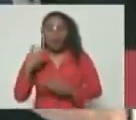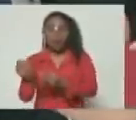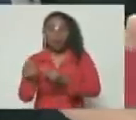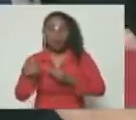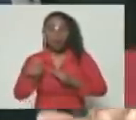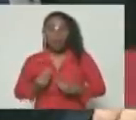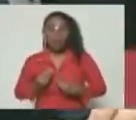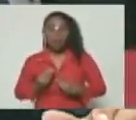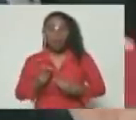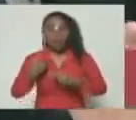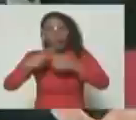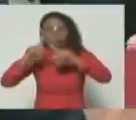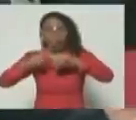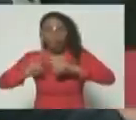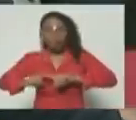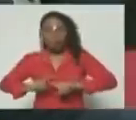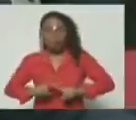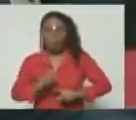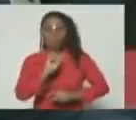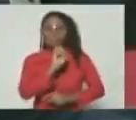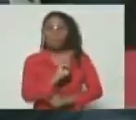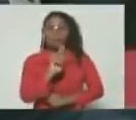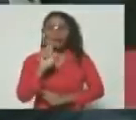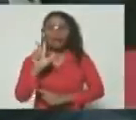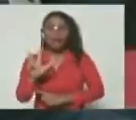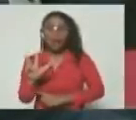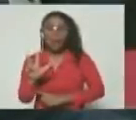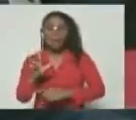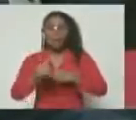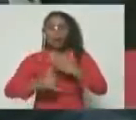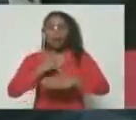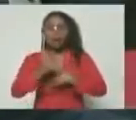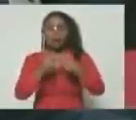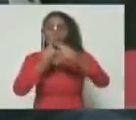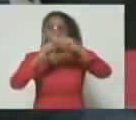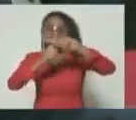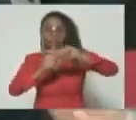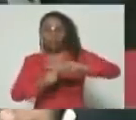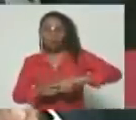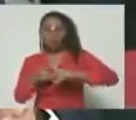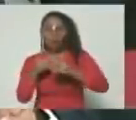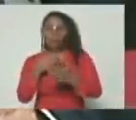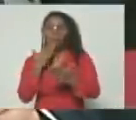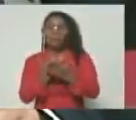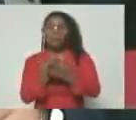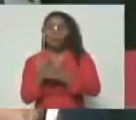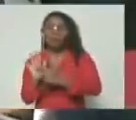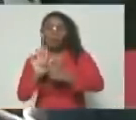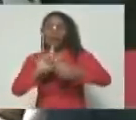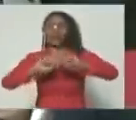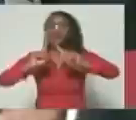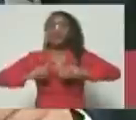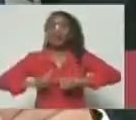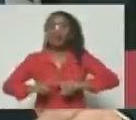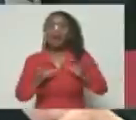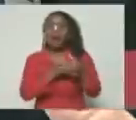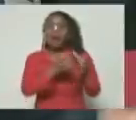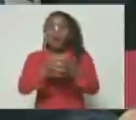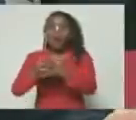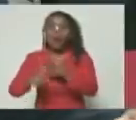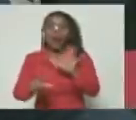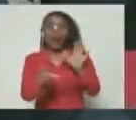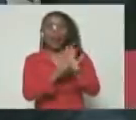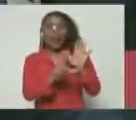encomendados, entre otros, 23 proyectos suman los que nos han presentado distintos sectores, el de la ley